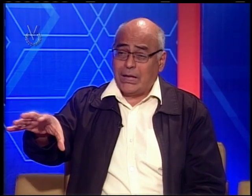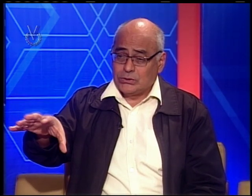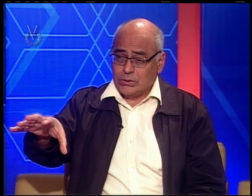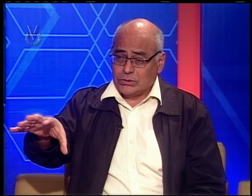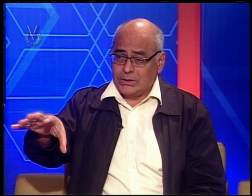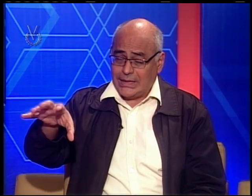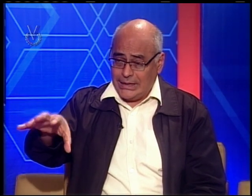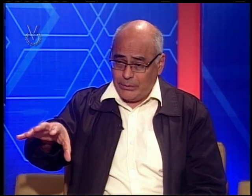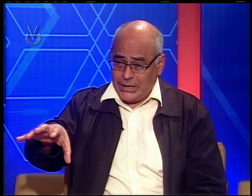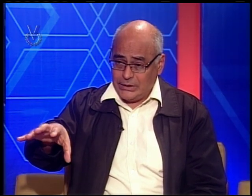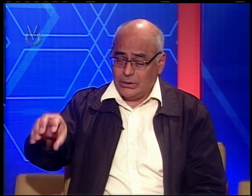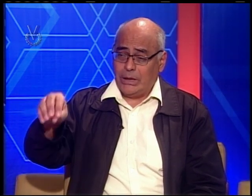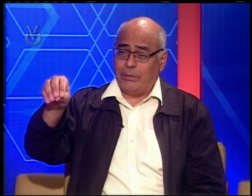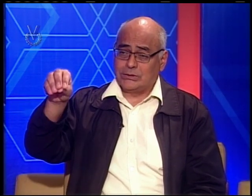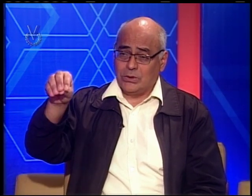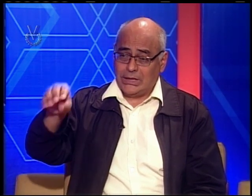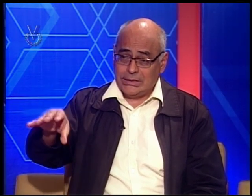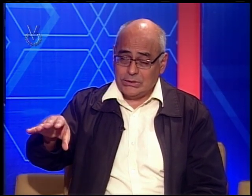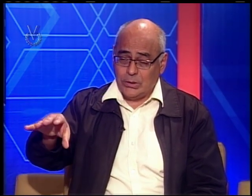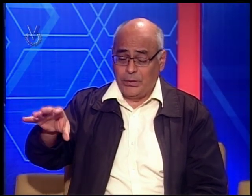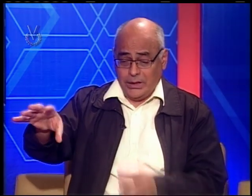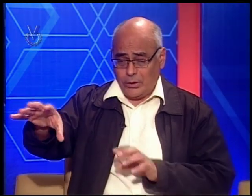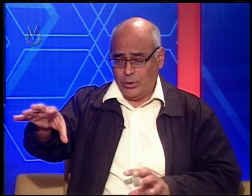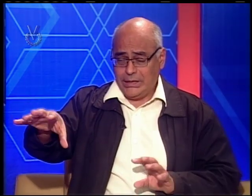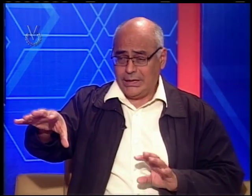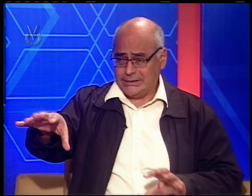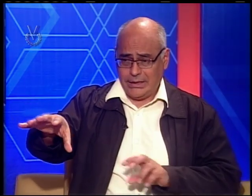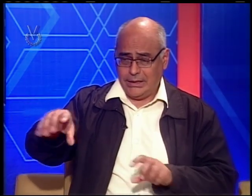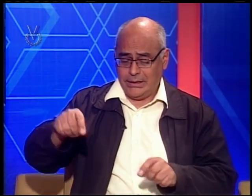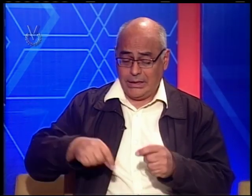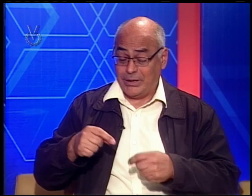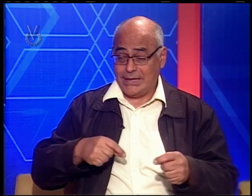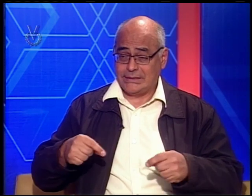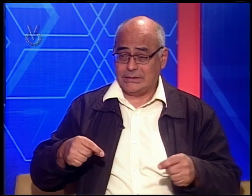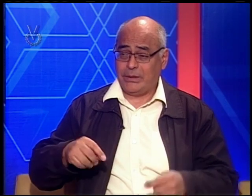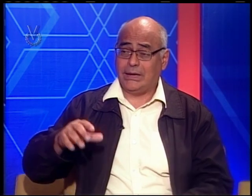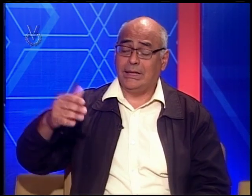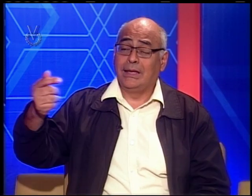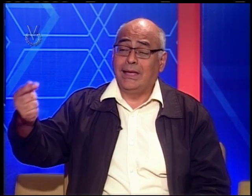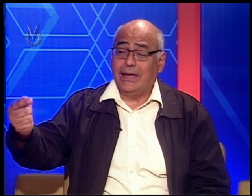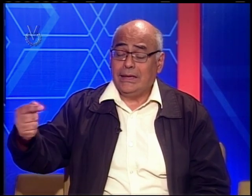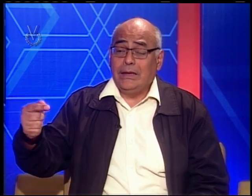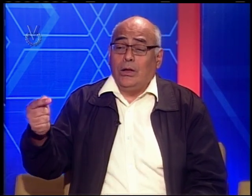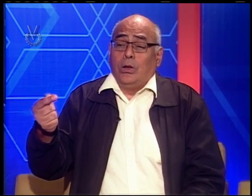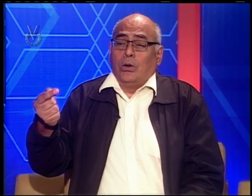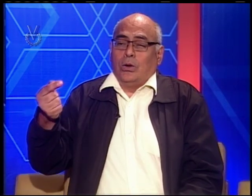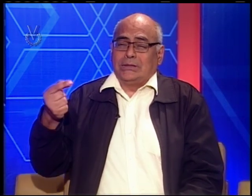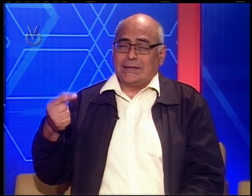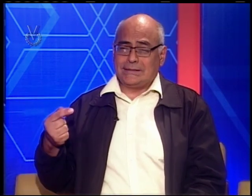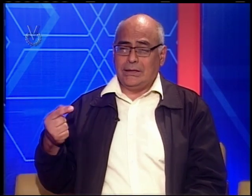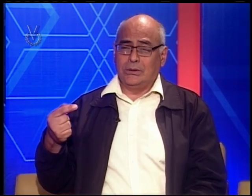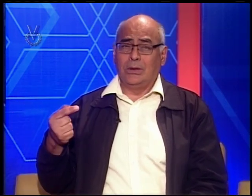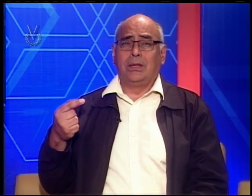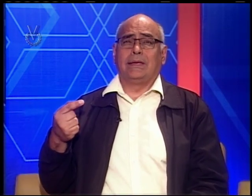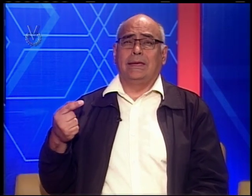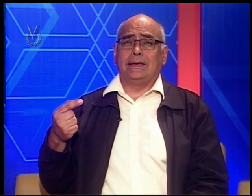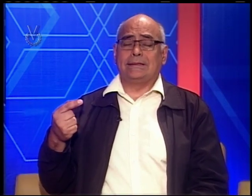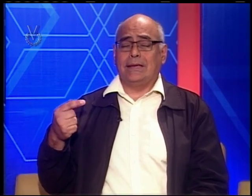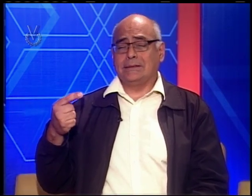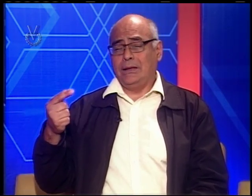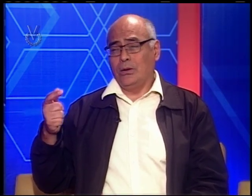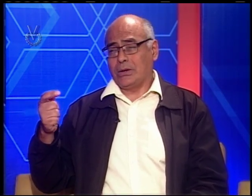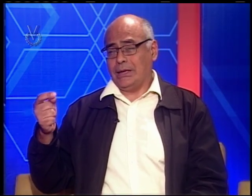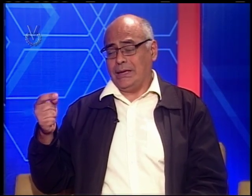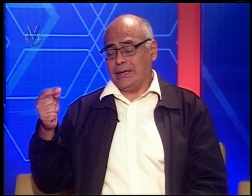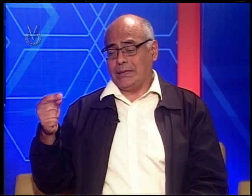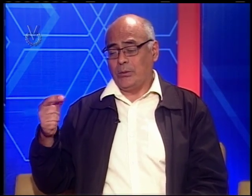tener espacios de aislamiento, espacios de atención, como le dije, emergencias separadas. Y lo tercero, que